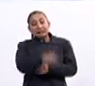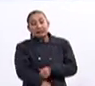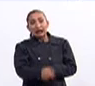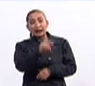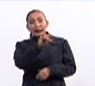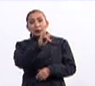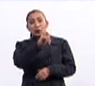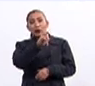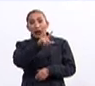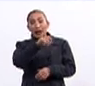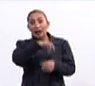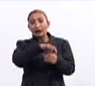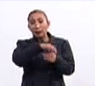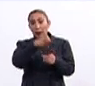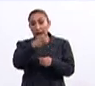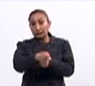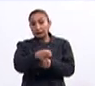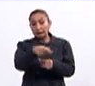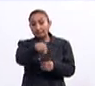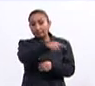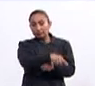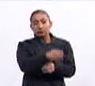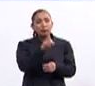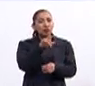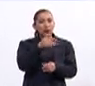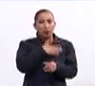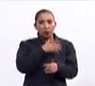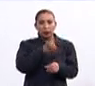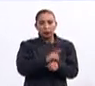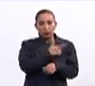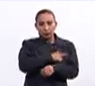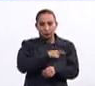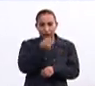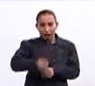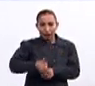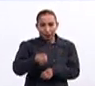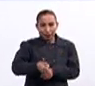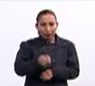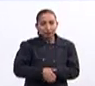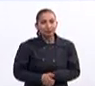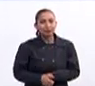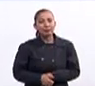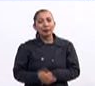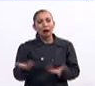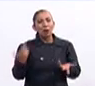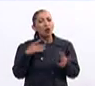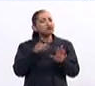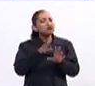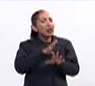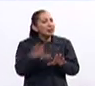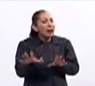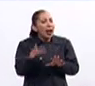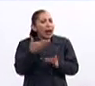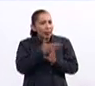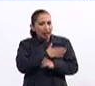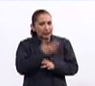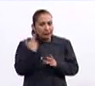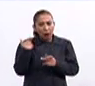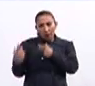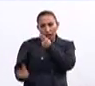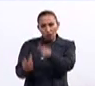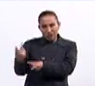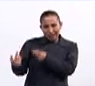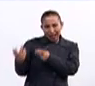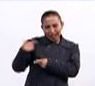Tribunal Electoral en una elección. Este tribunal. Mauricio, muy buenos días, es un placer saludarte. A grosso modo, antes de escuchar las